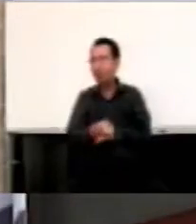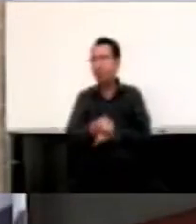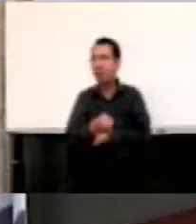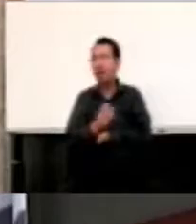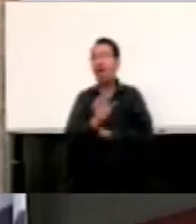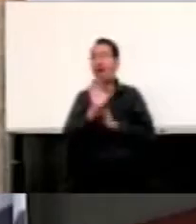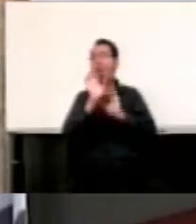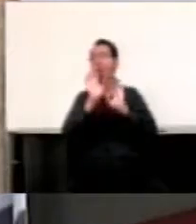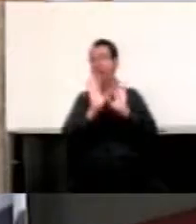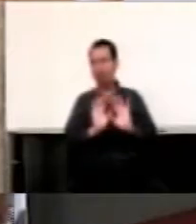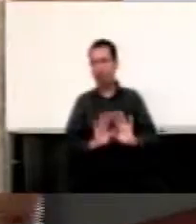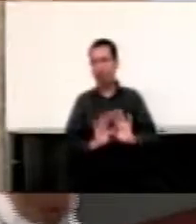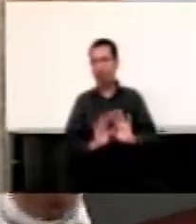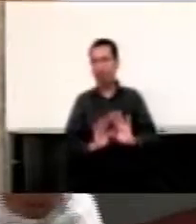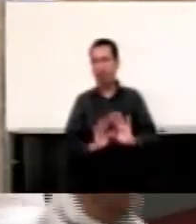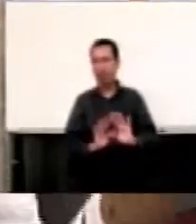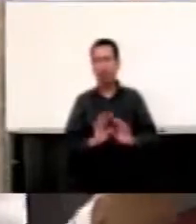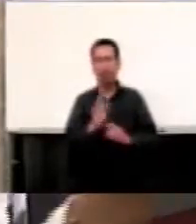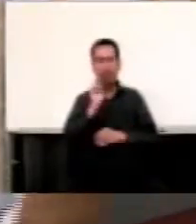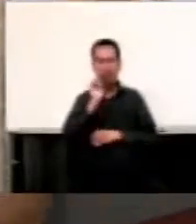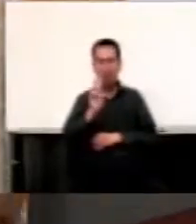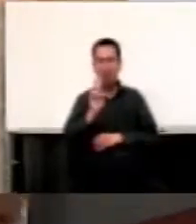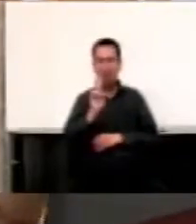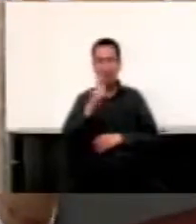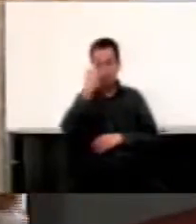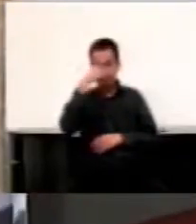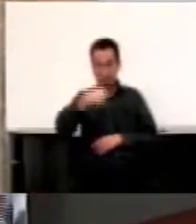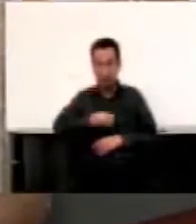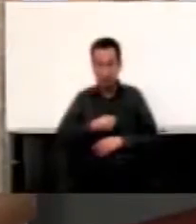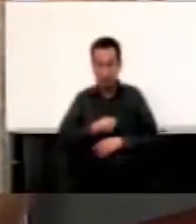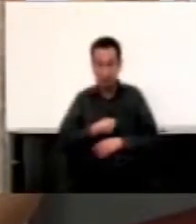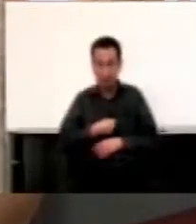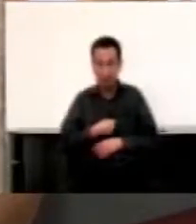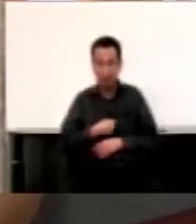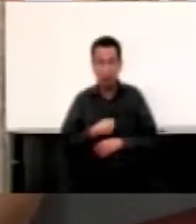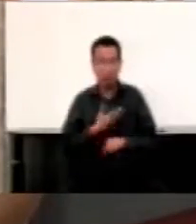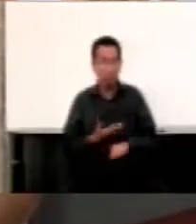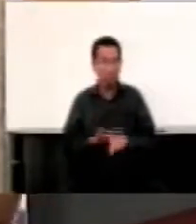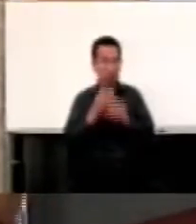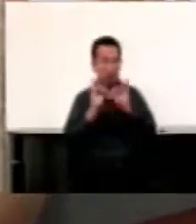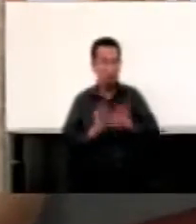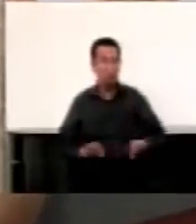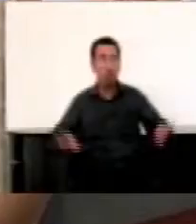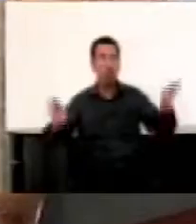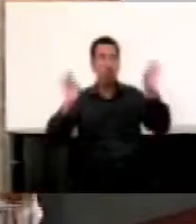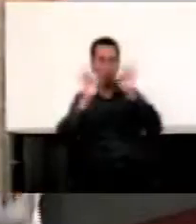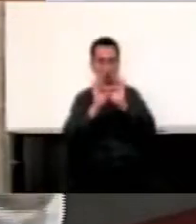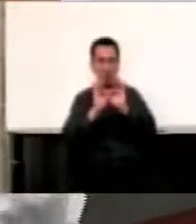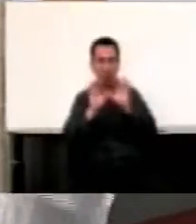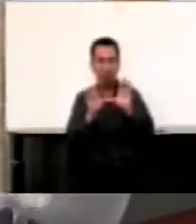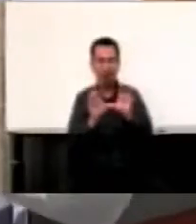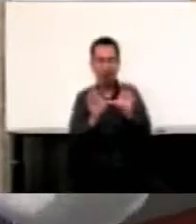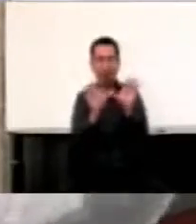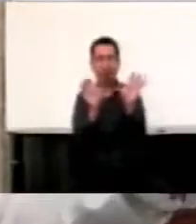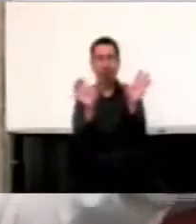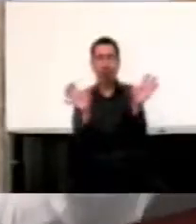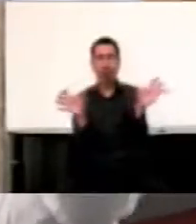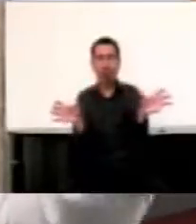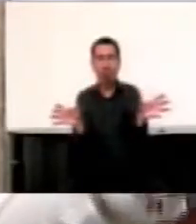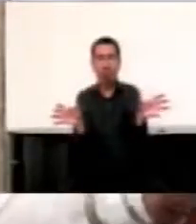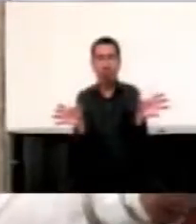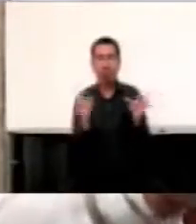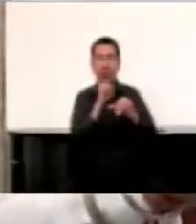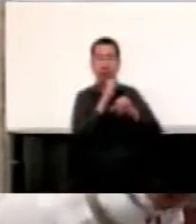ver, hay una diferencia, a mí me parece que hay una brecha bien importante entre las